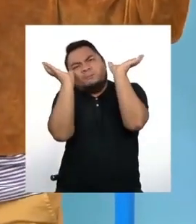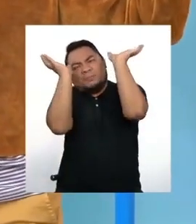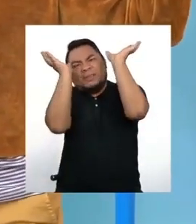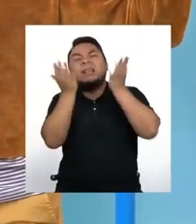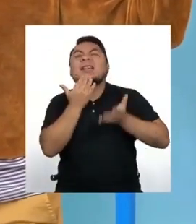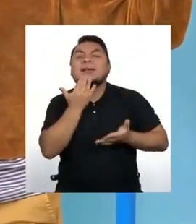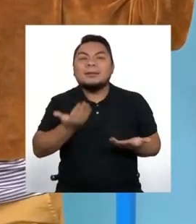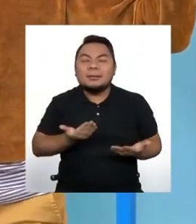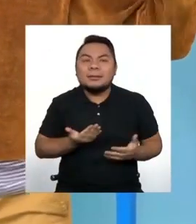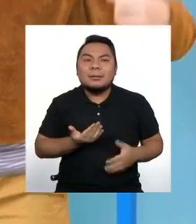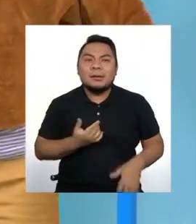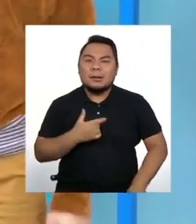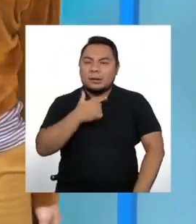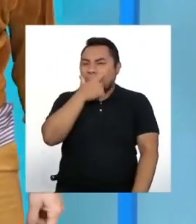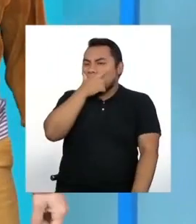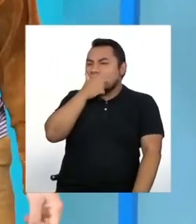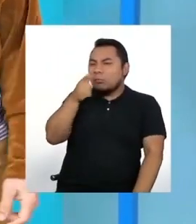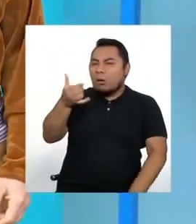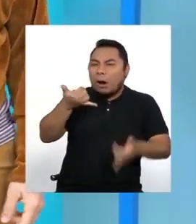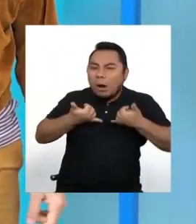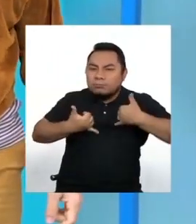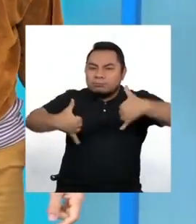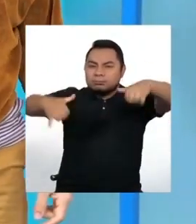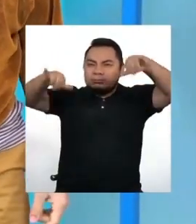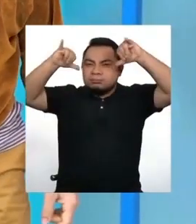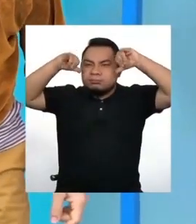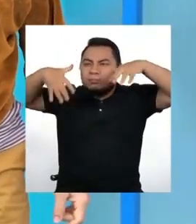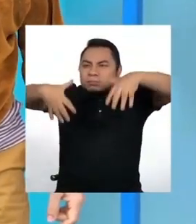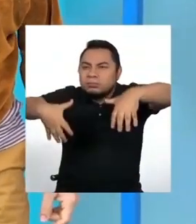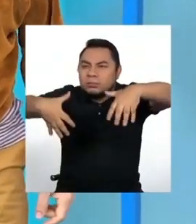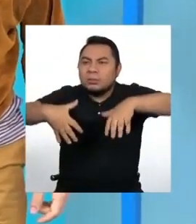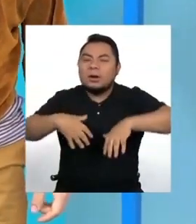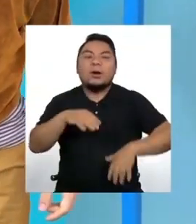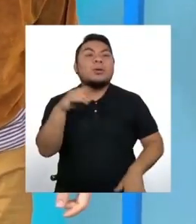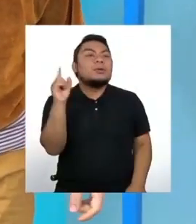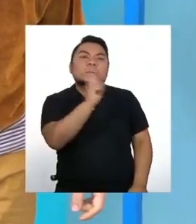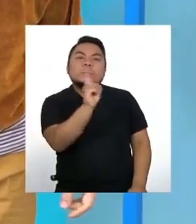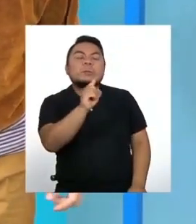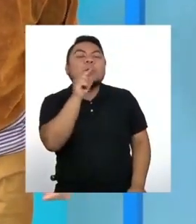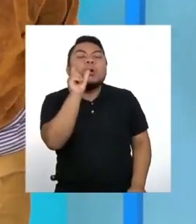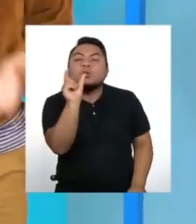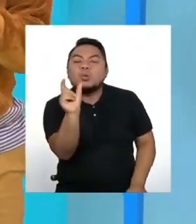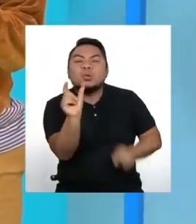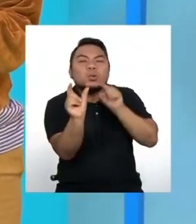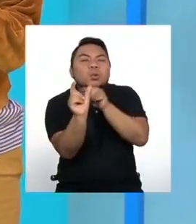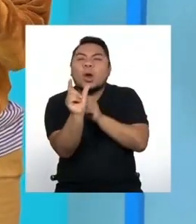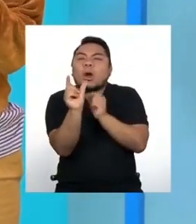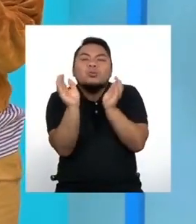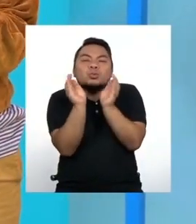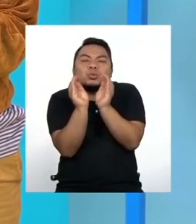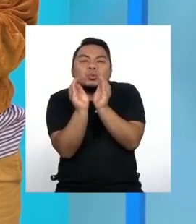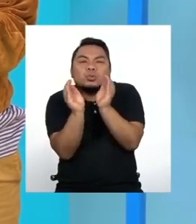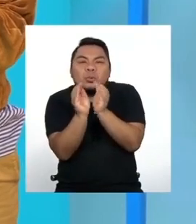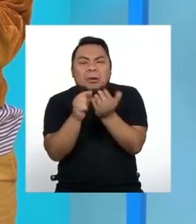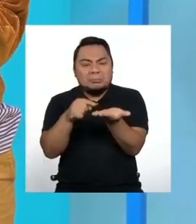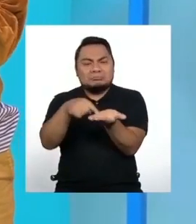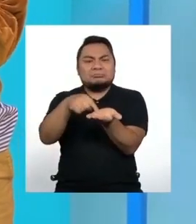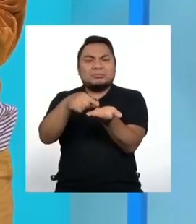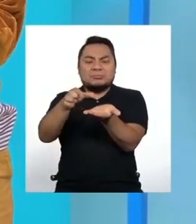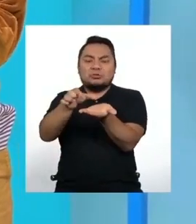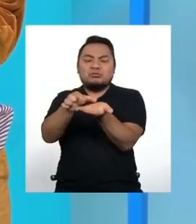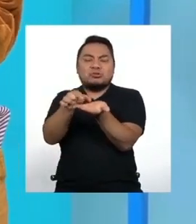¡Buenos días, Juanita! ¡Qué linda sorpresa! ¡Hola, Denise! ¡Hola, Camote! Justo estábamos conversando sobre las nuevas formas